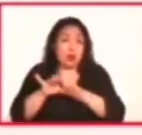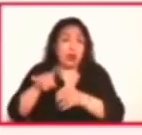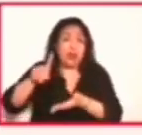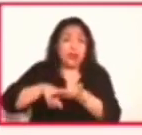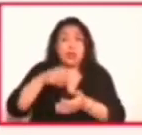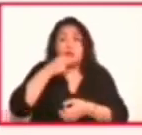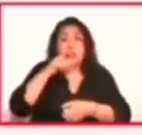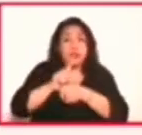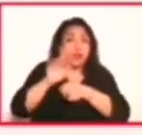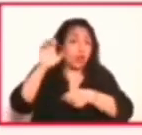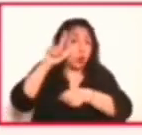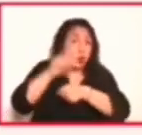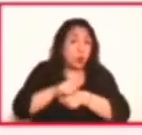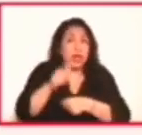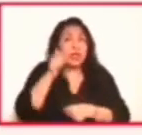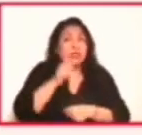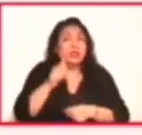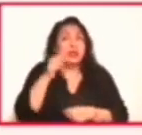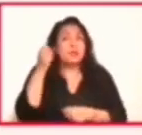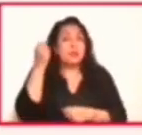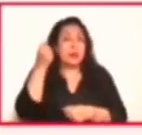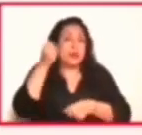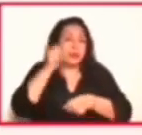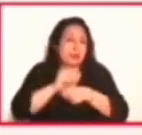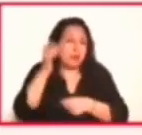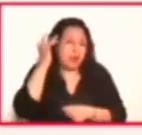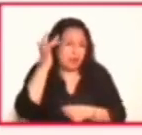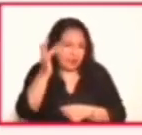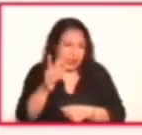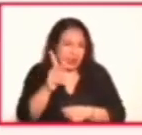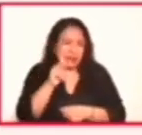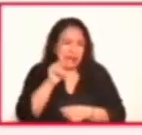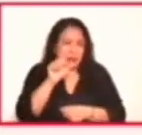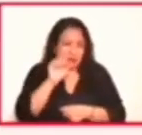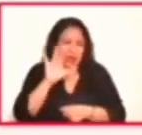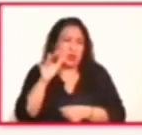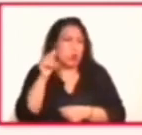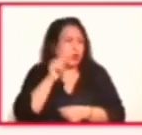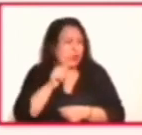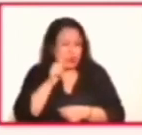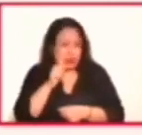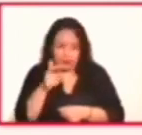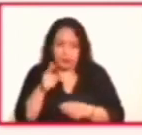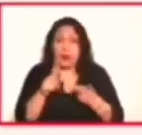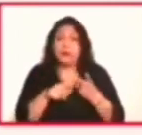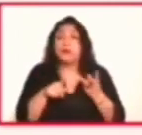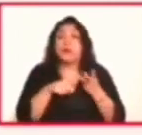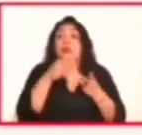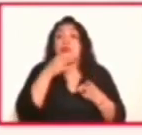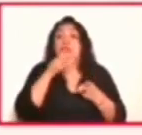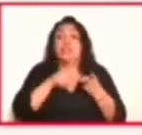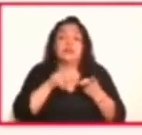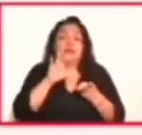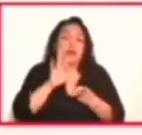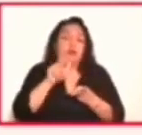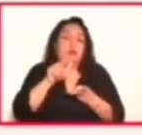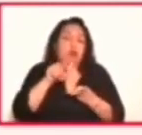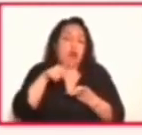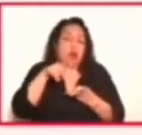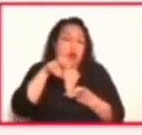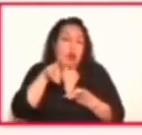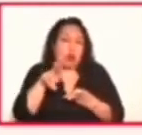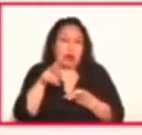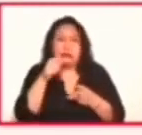Festival Cultural, que se hace siempre en Semana Santa, en Semana de Pascua, el Festival del Folclore. Aquí los